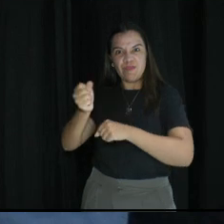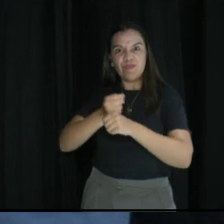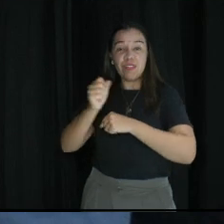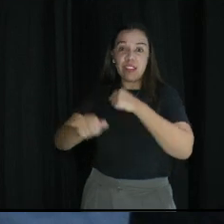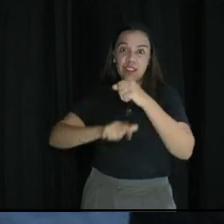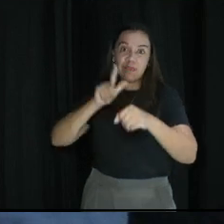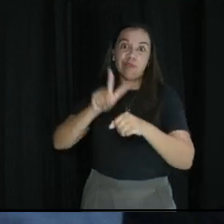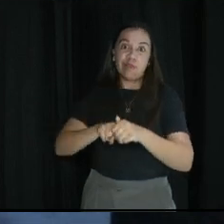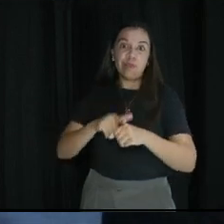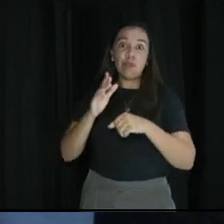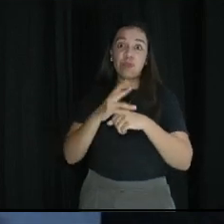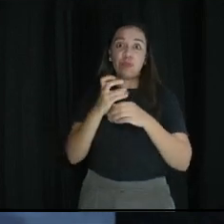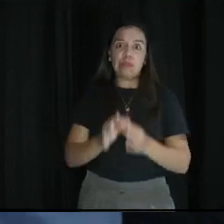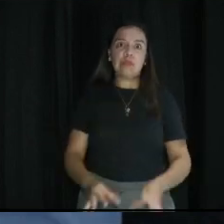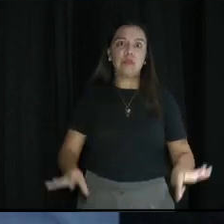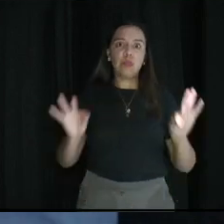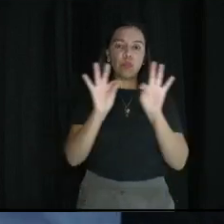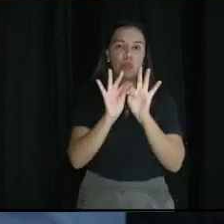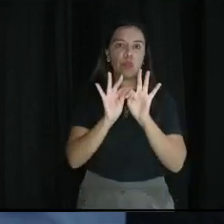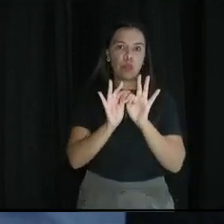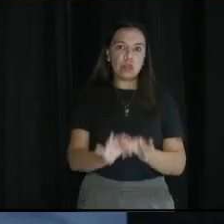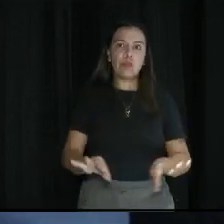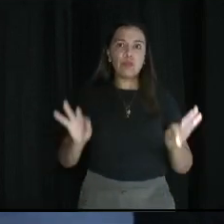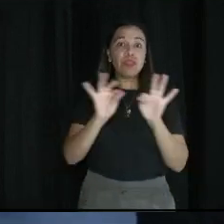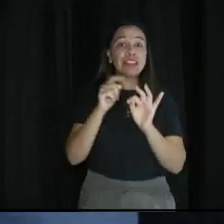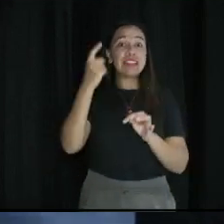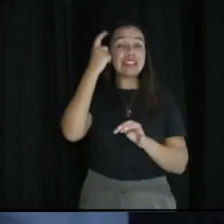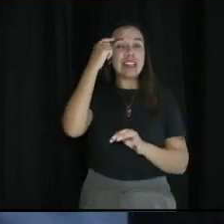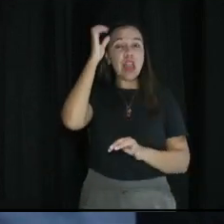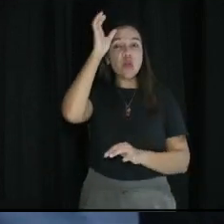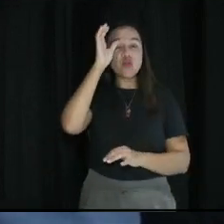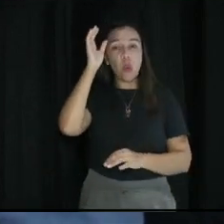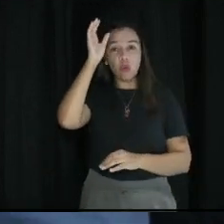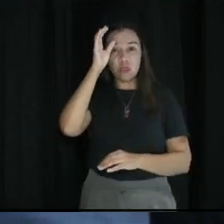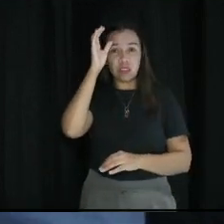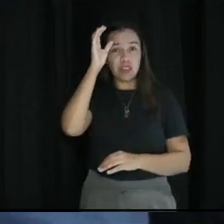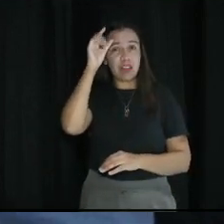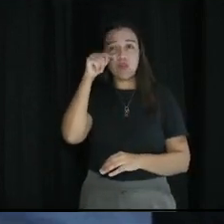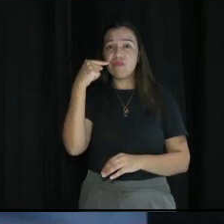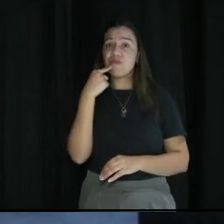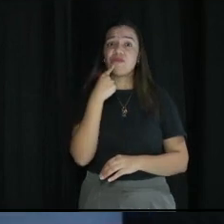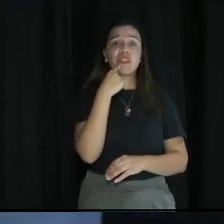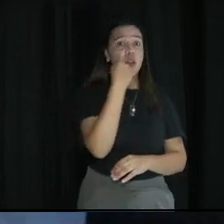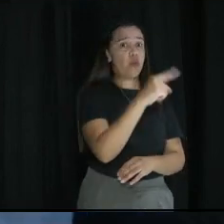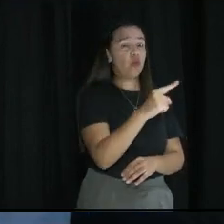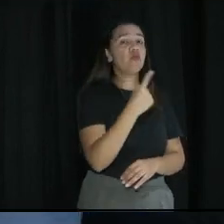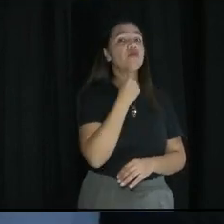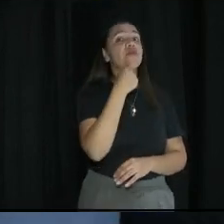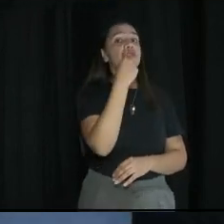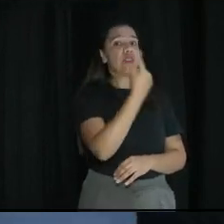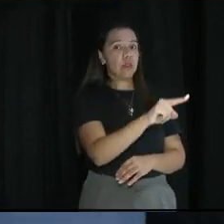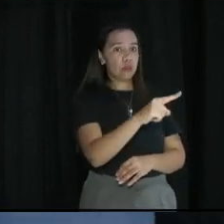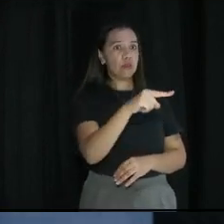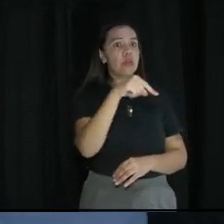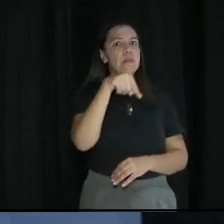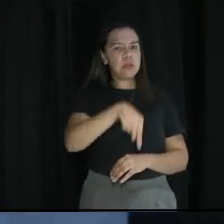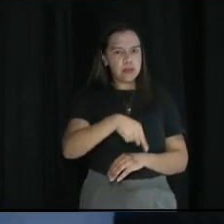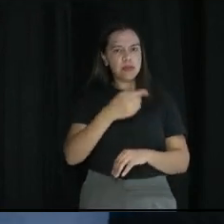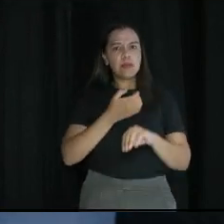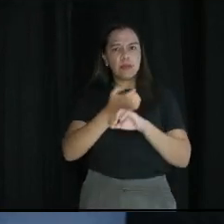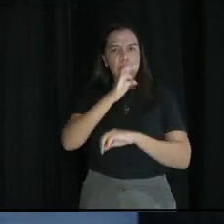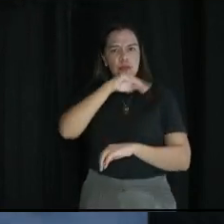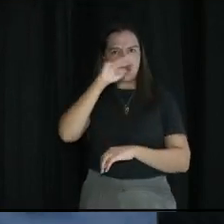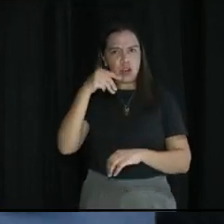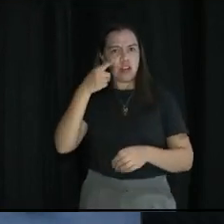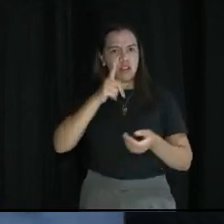tan importante hacer énfasis y hacer conciencia en que denuncien también en el interior del Estado.